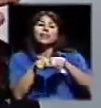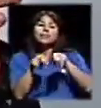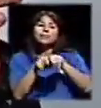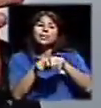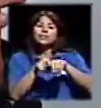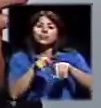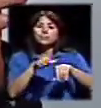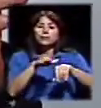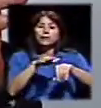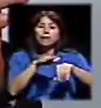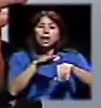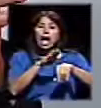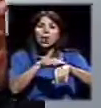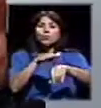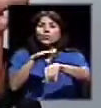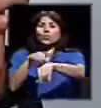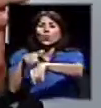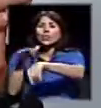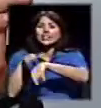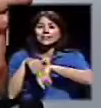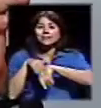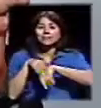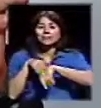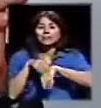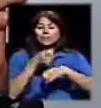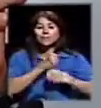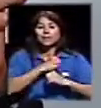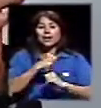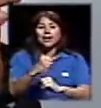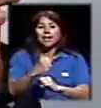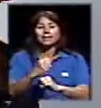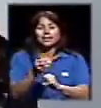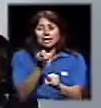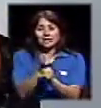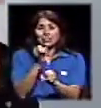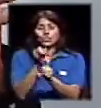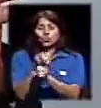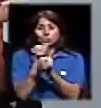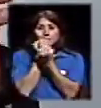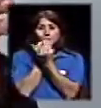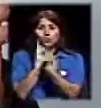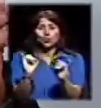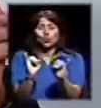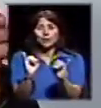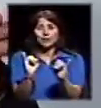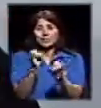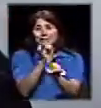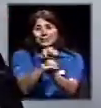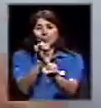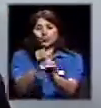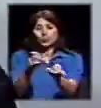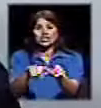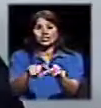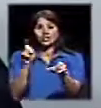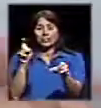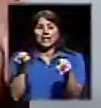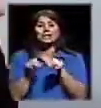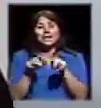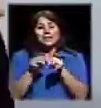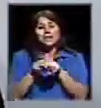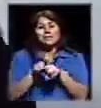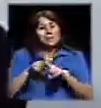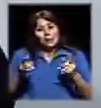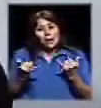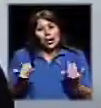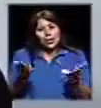las los autónomas y las desconcentradas el presupuesto, pero no nos da tiempo el programa para referirnos